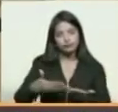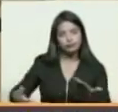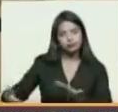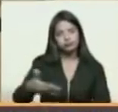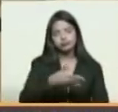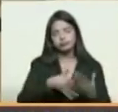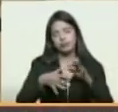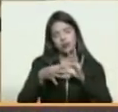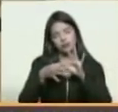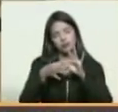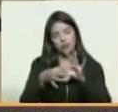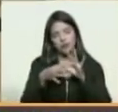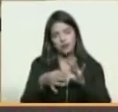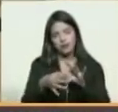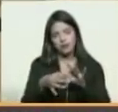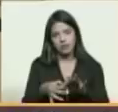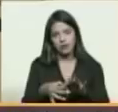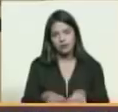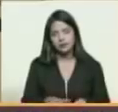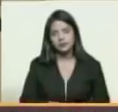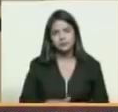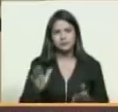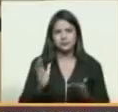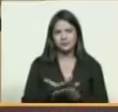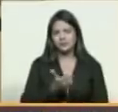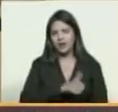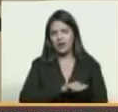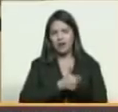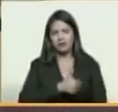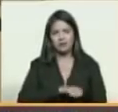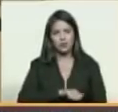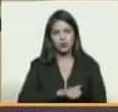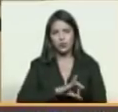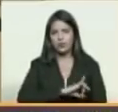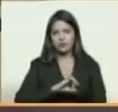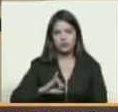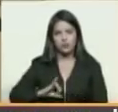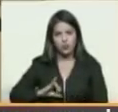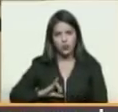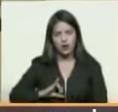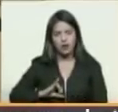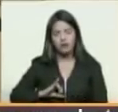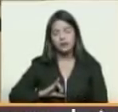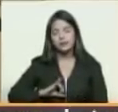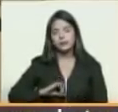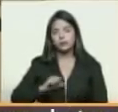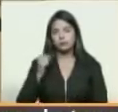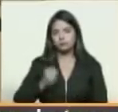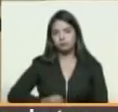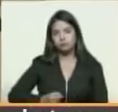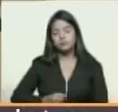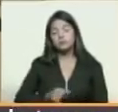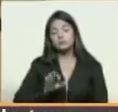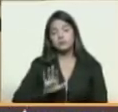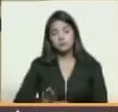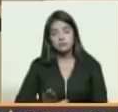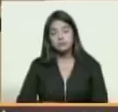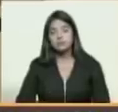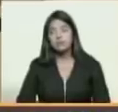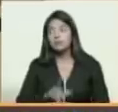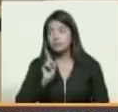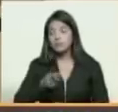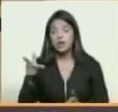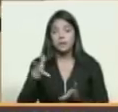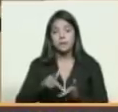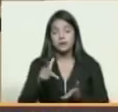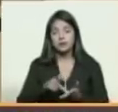solidaria, que destierre las actitudes individualistas y autoritarias, así como la